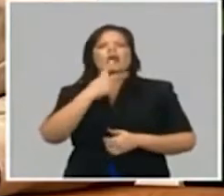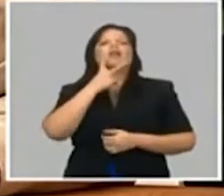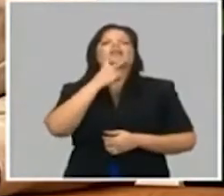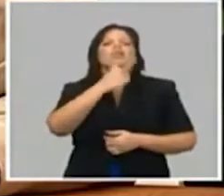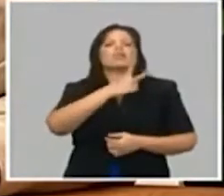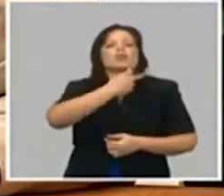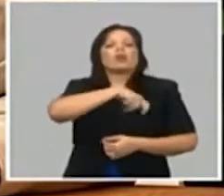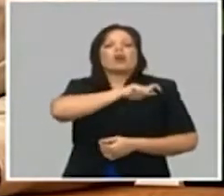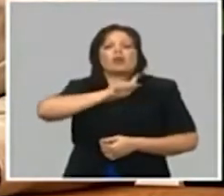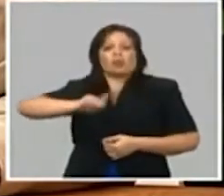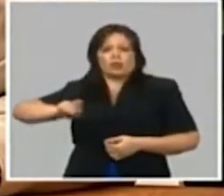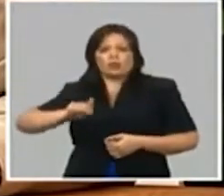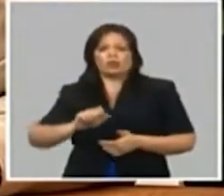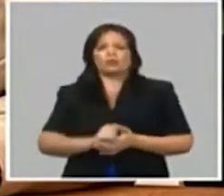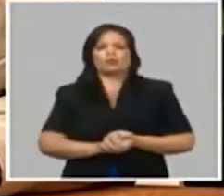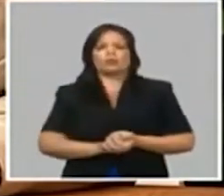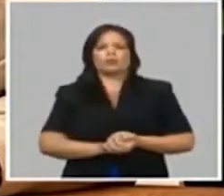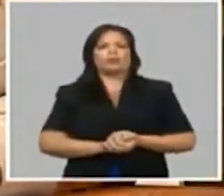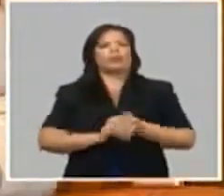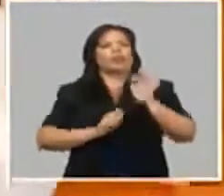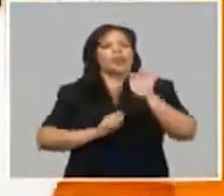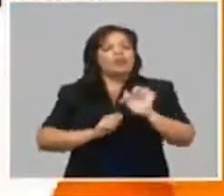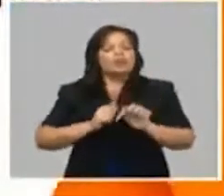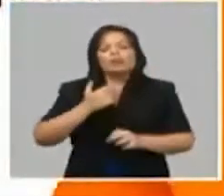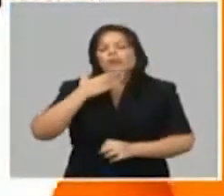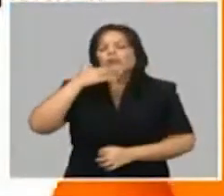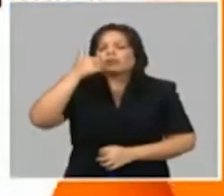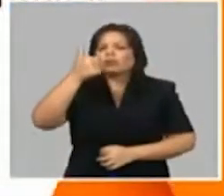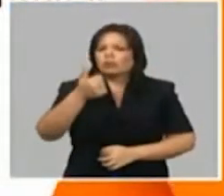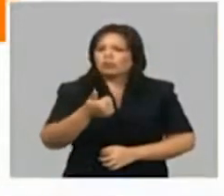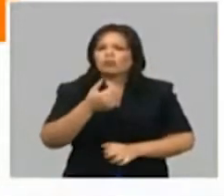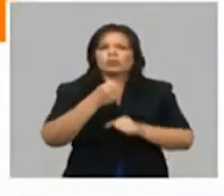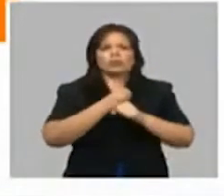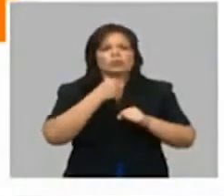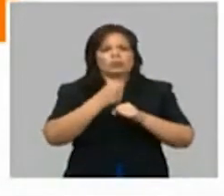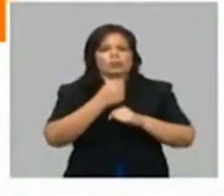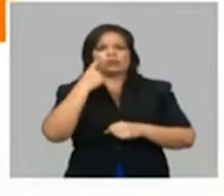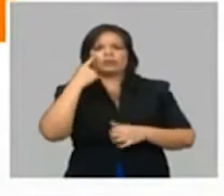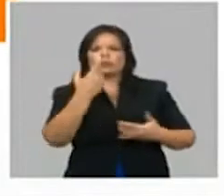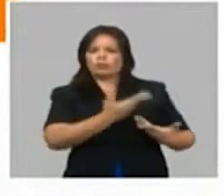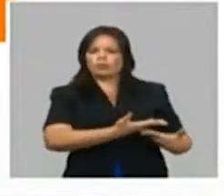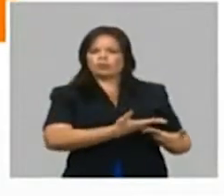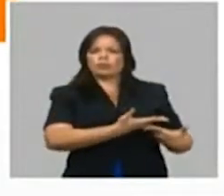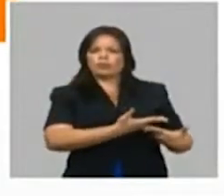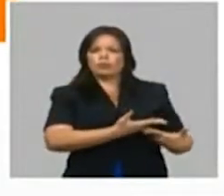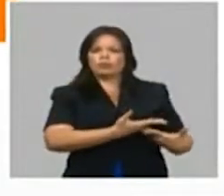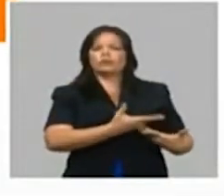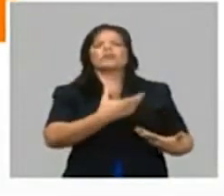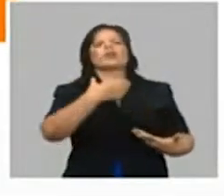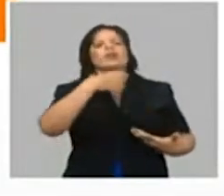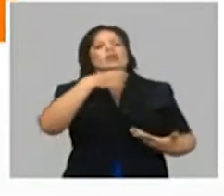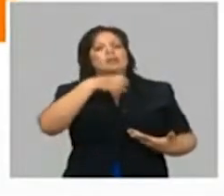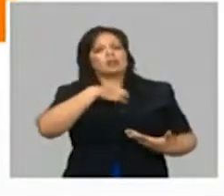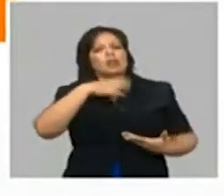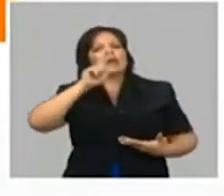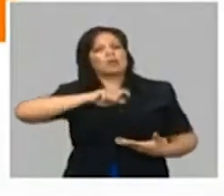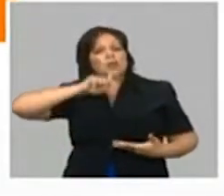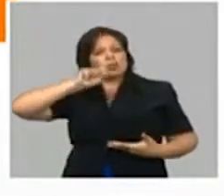duda ha sido un éxito y ha tenido una buena